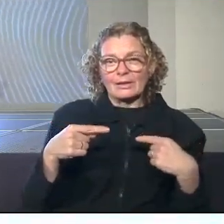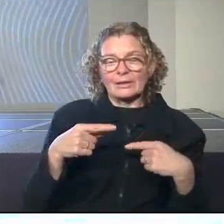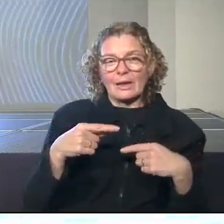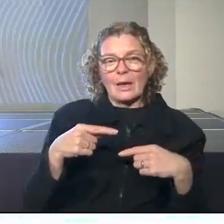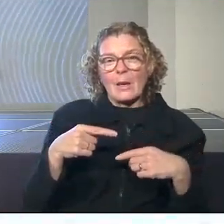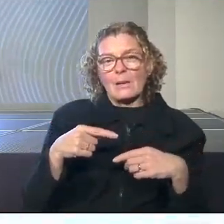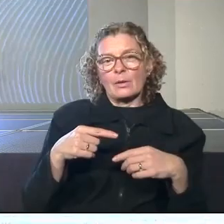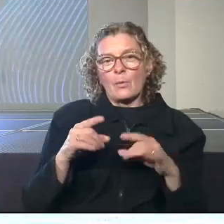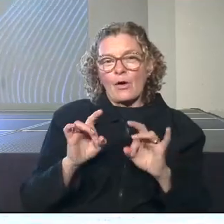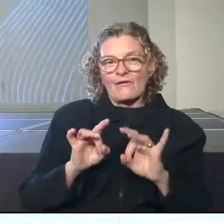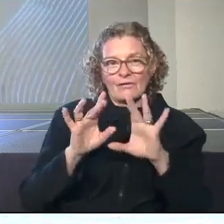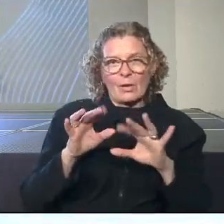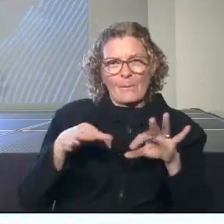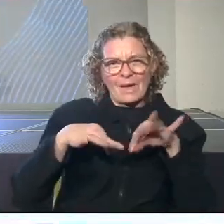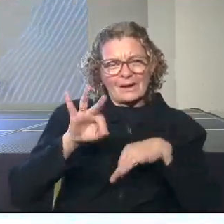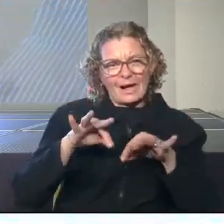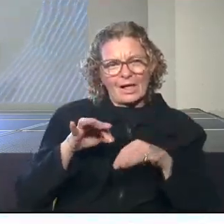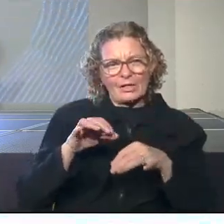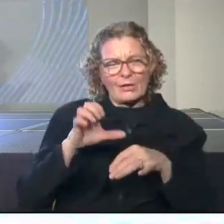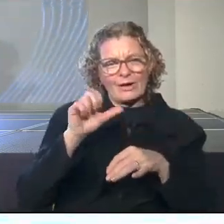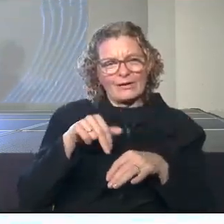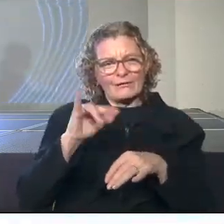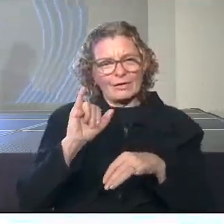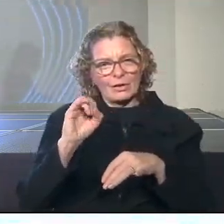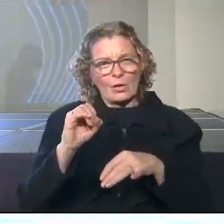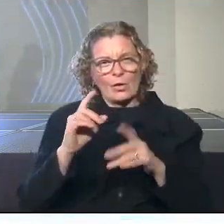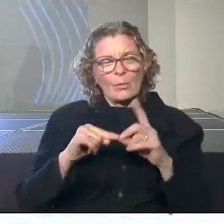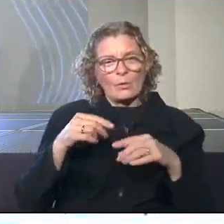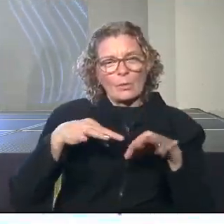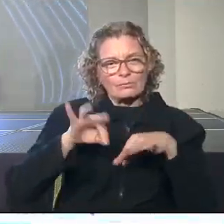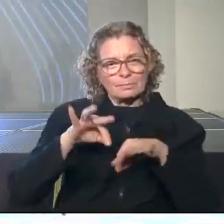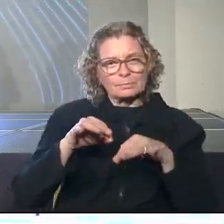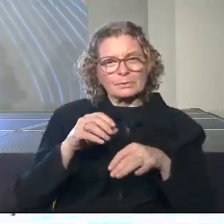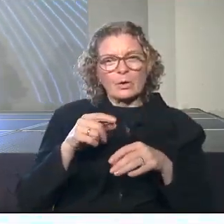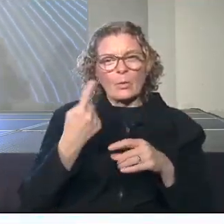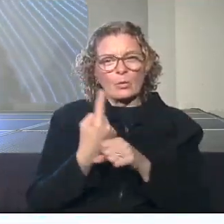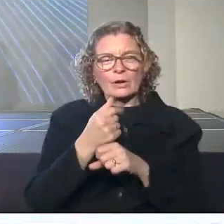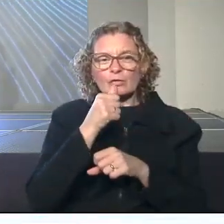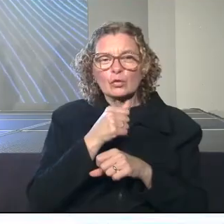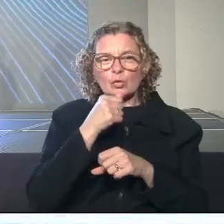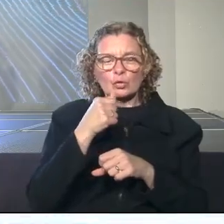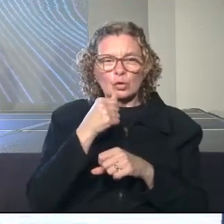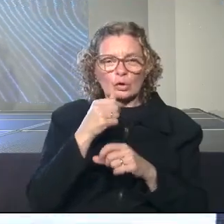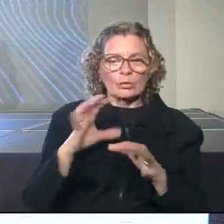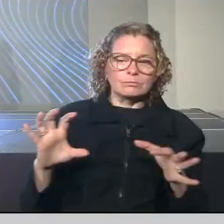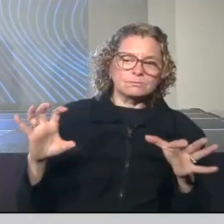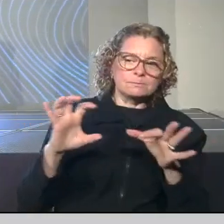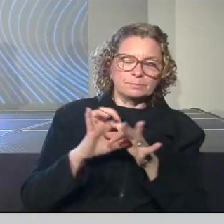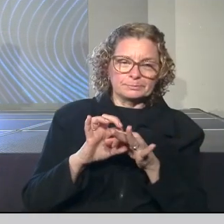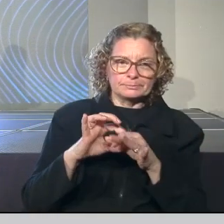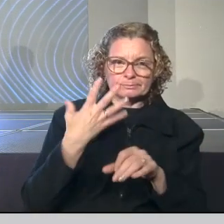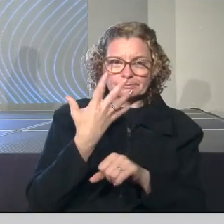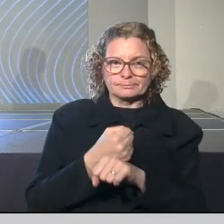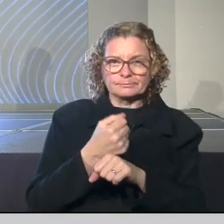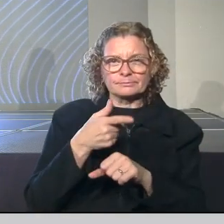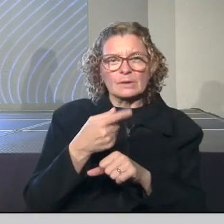Mercado Envíos, como veíamos al principio, como uno de los componentes de nuestro ecosistema y solución integrada a la plataforma.